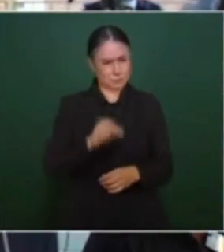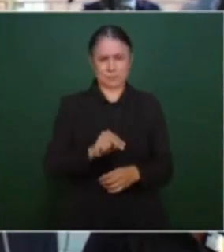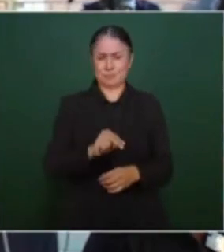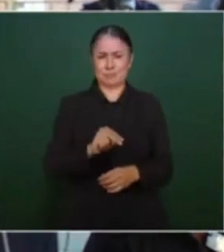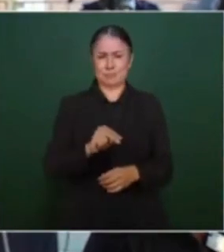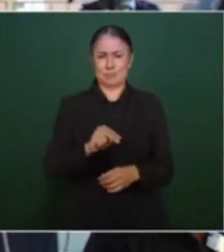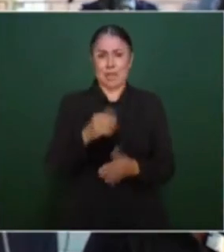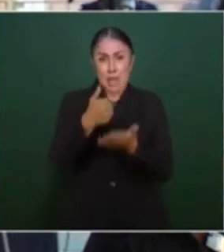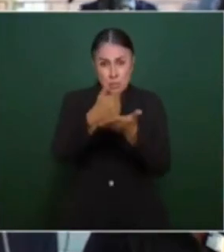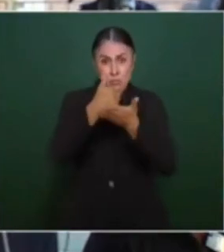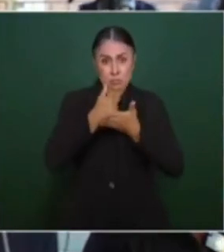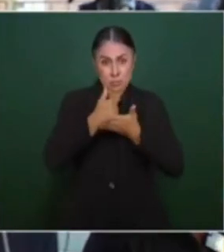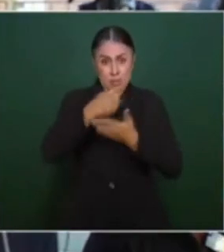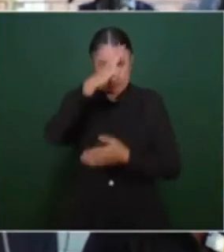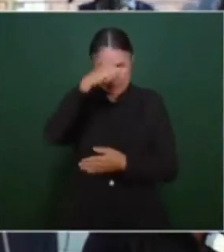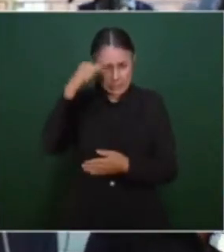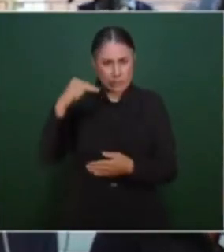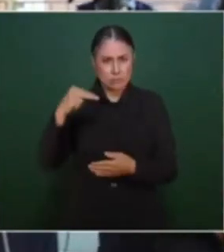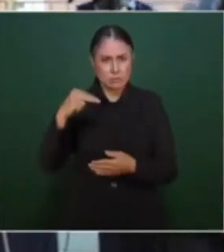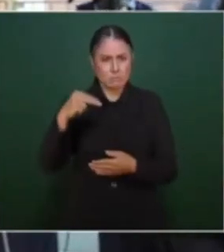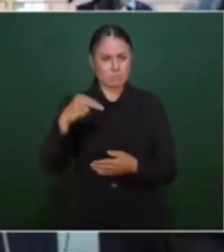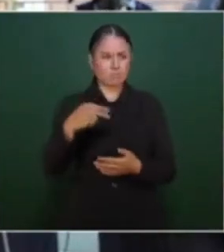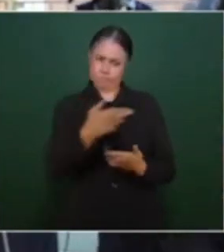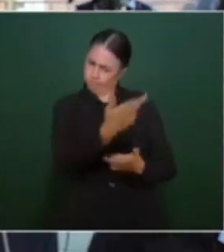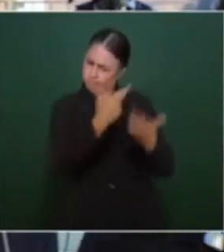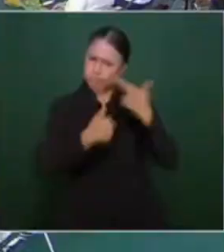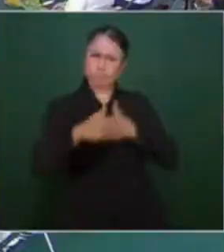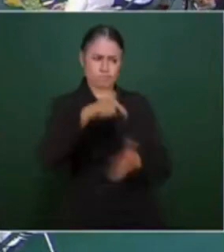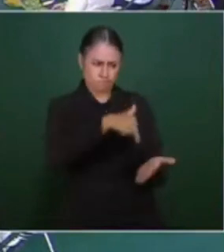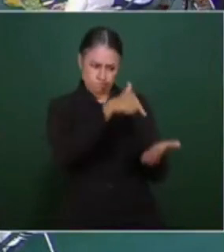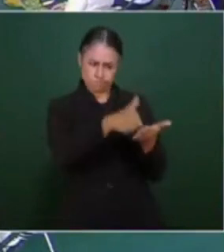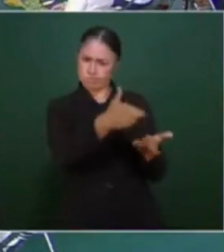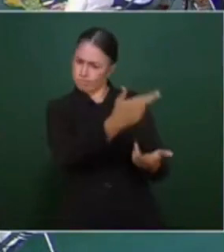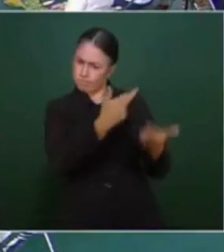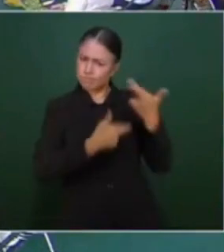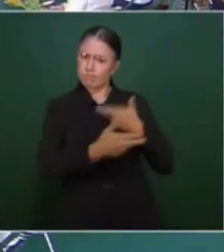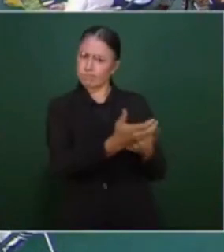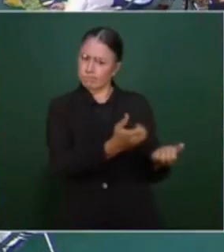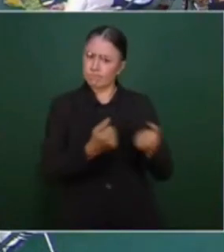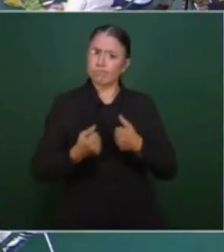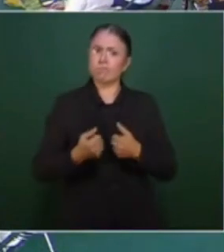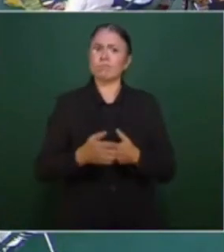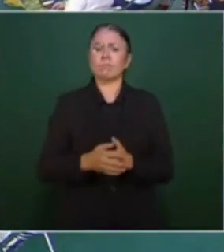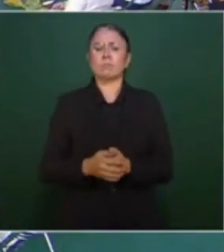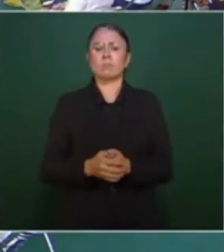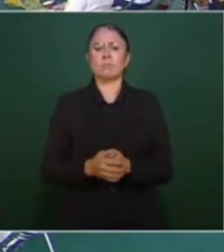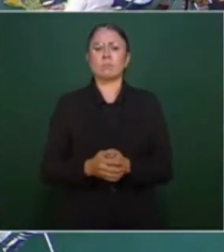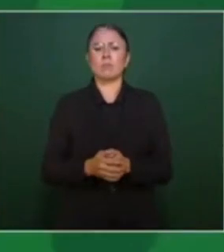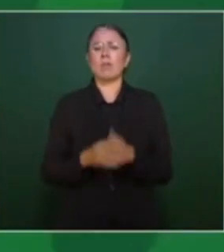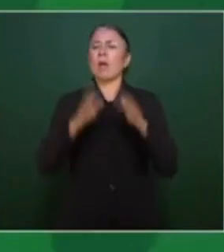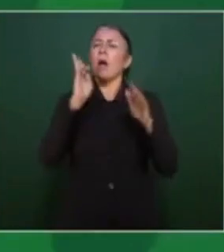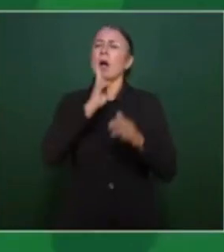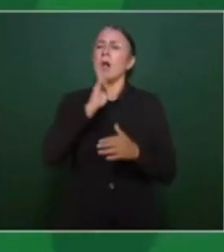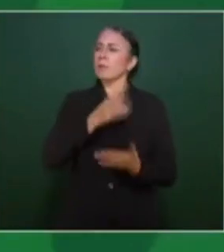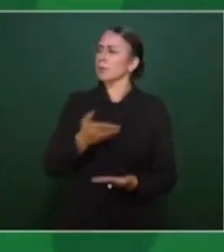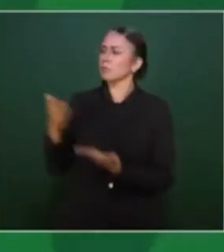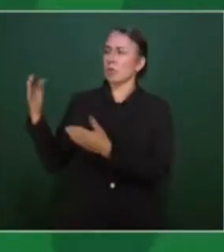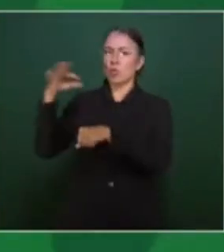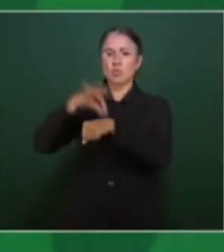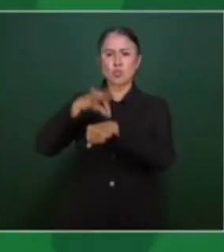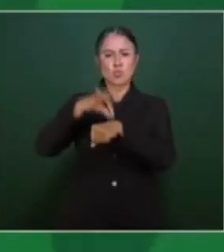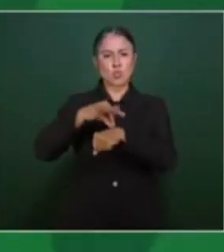los espacios que por derecho nos corresponden. Bueno, ¿por qué no le dejamos la palabra al doctor